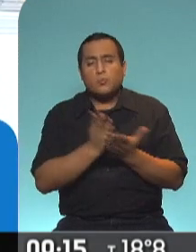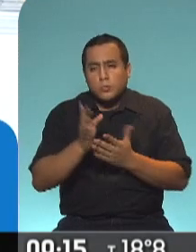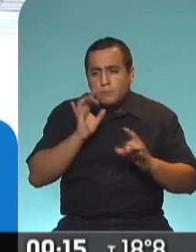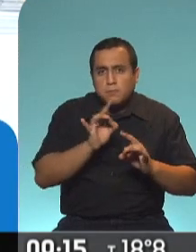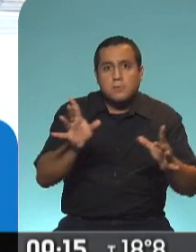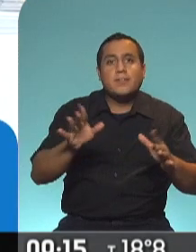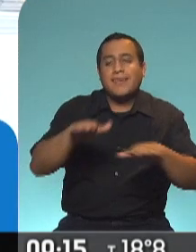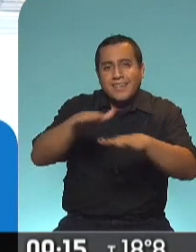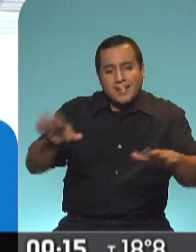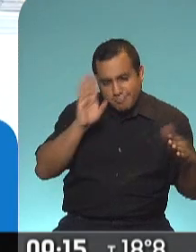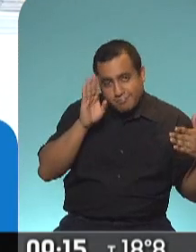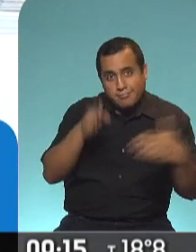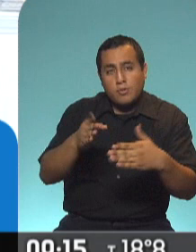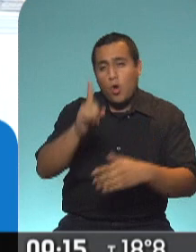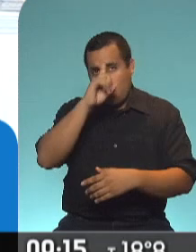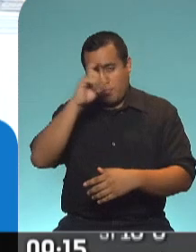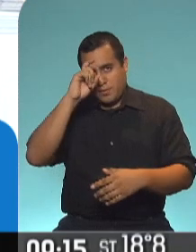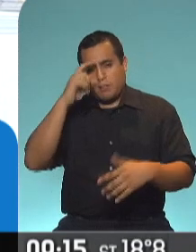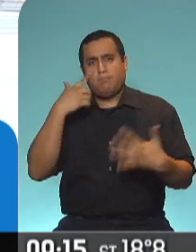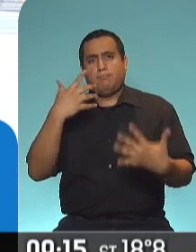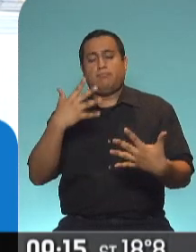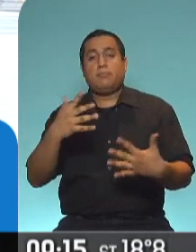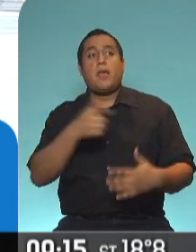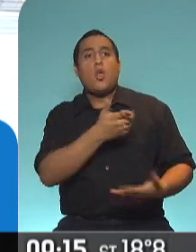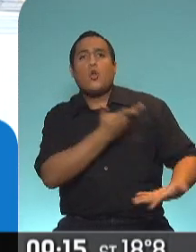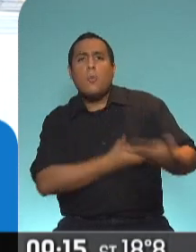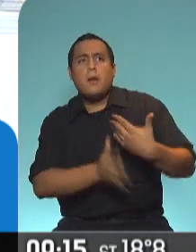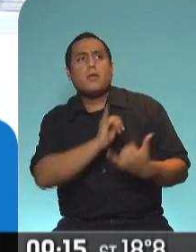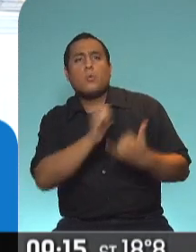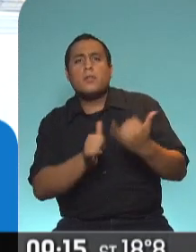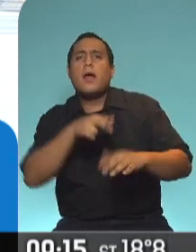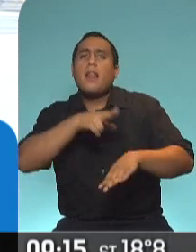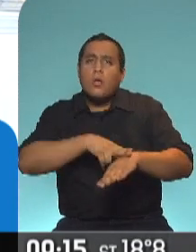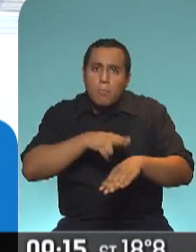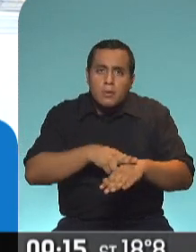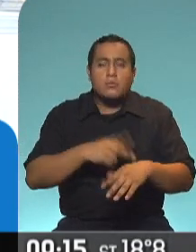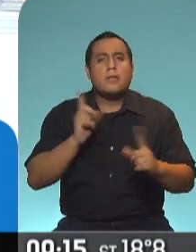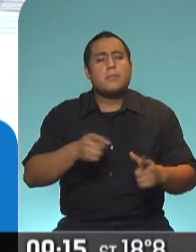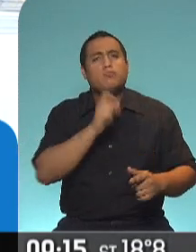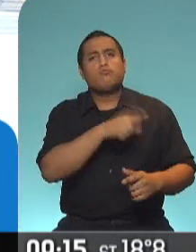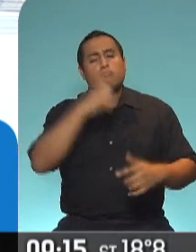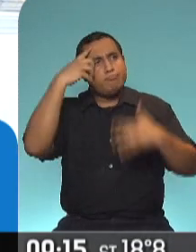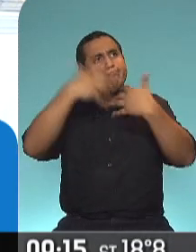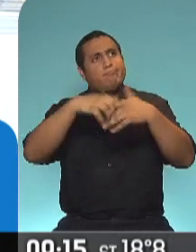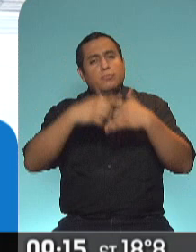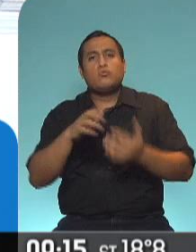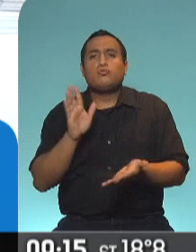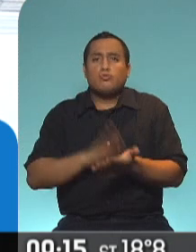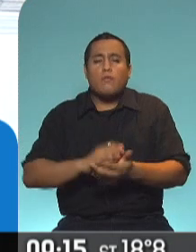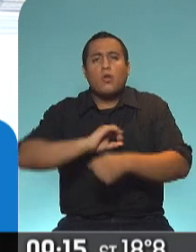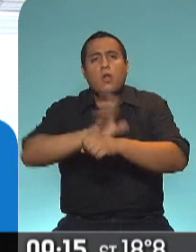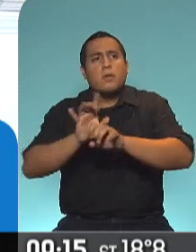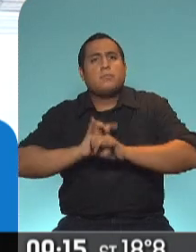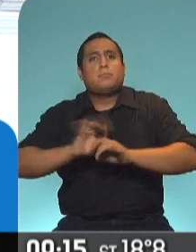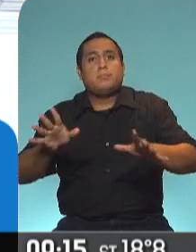de un hospital de referencia para que pueda compartir con nosotros recomendaciones y reflexiones sobre la pandemia de coronavirus